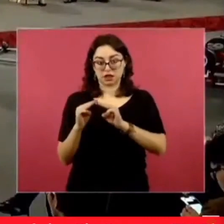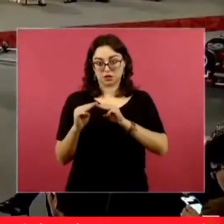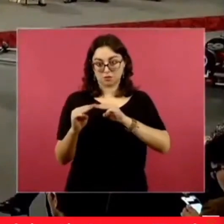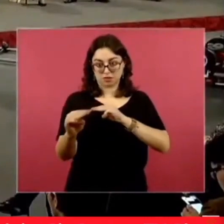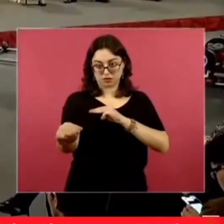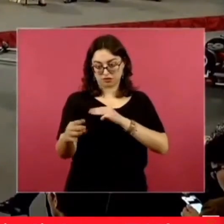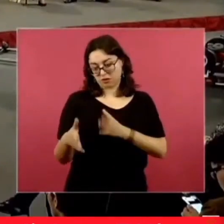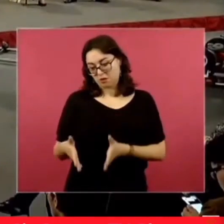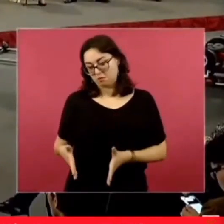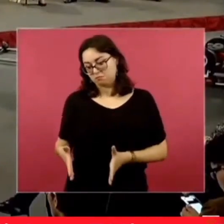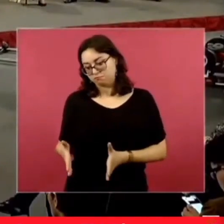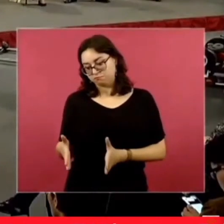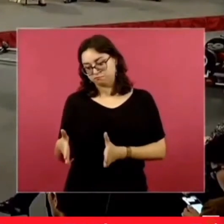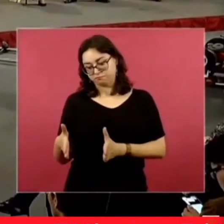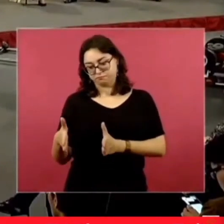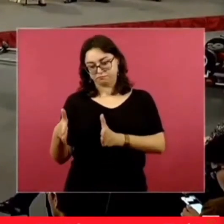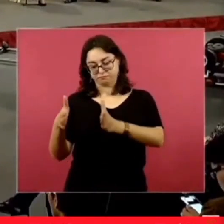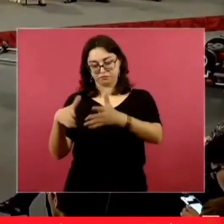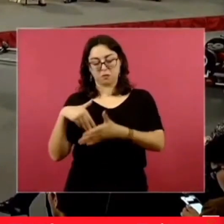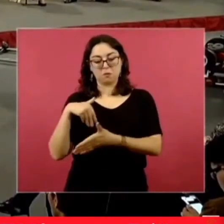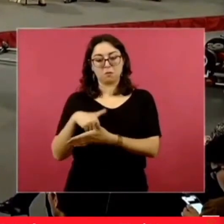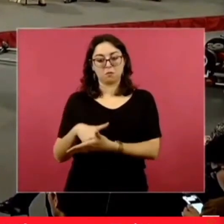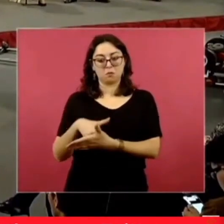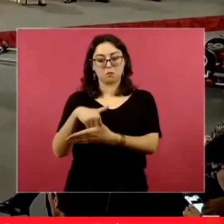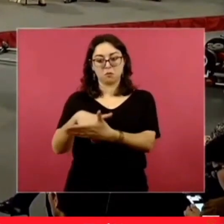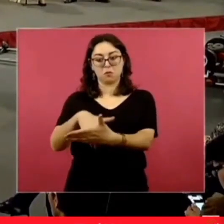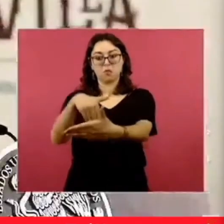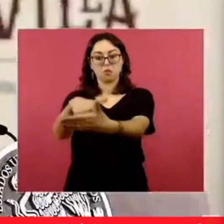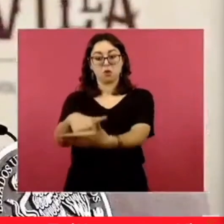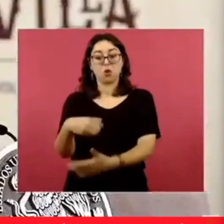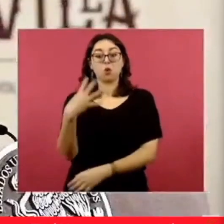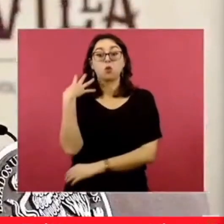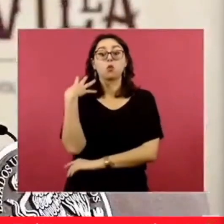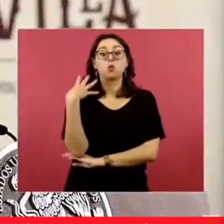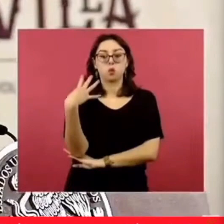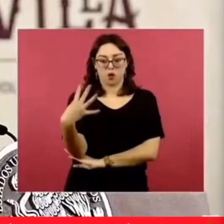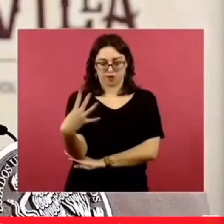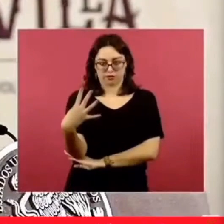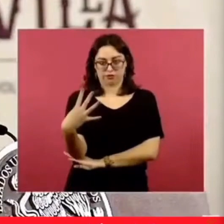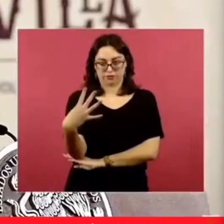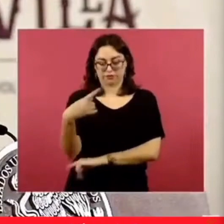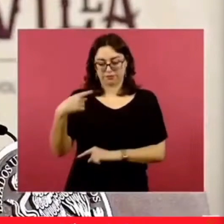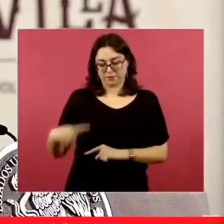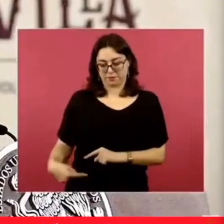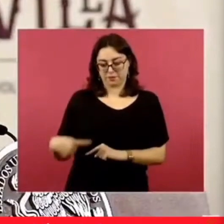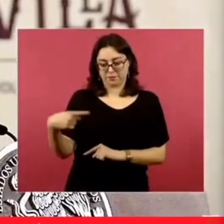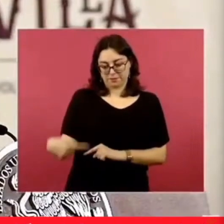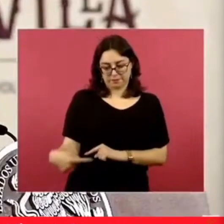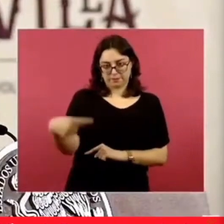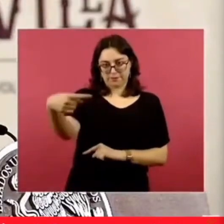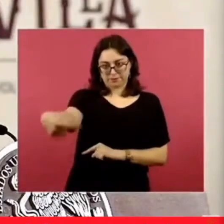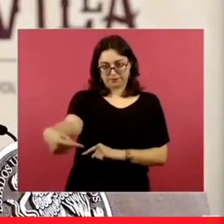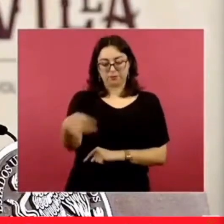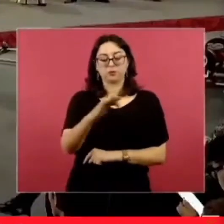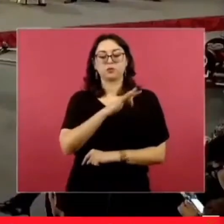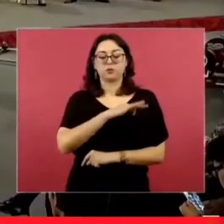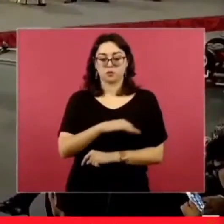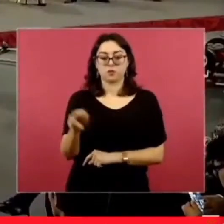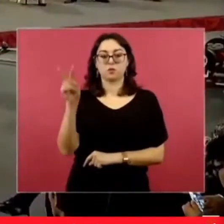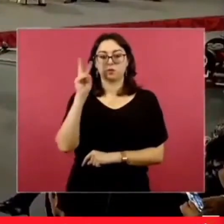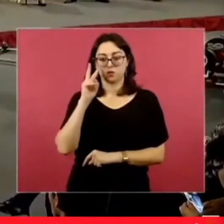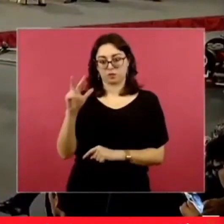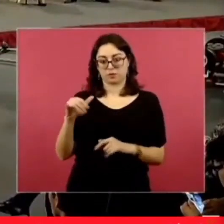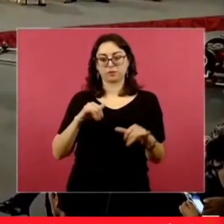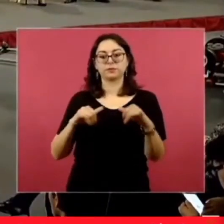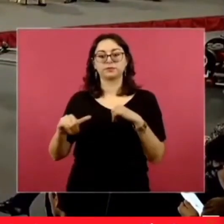y tenemos ahí cuatro estaciones que forman parte de este sector, como se ve también ahí